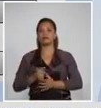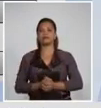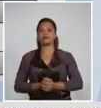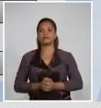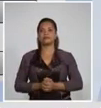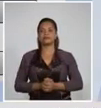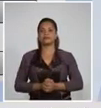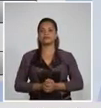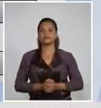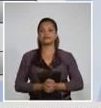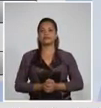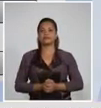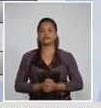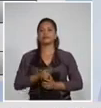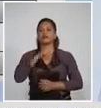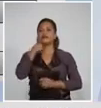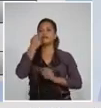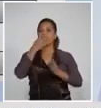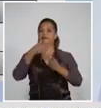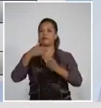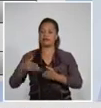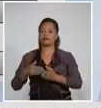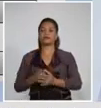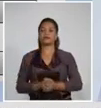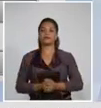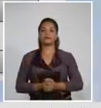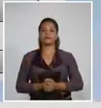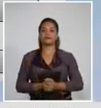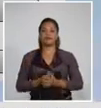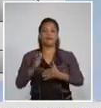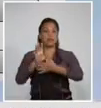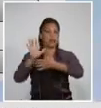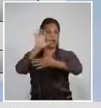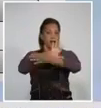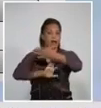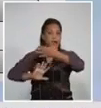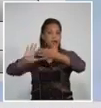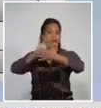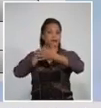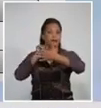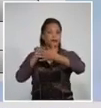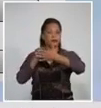2.795.855 fallecidos. En las Américas, epicentro,